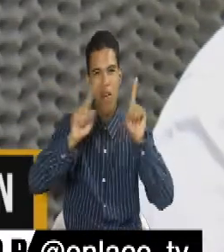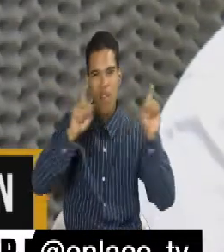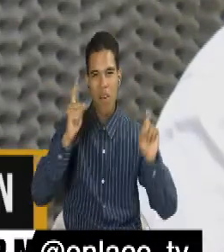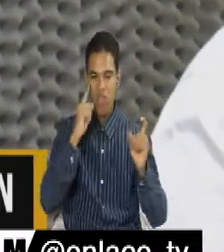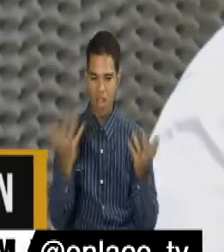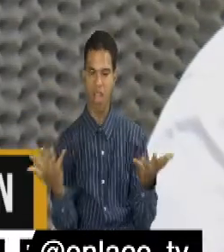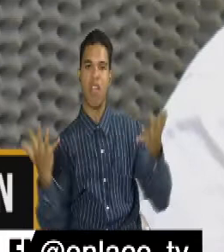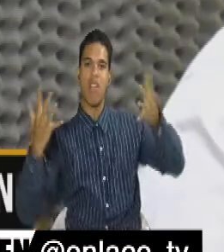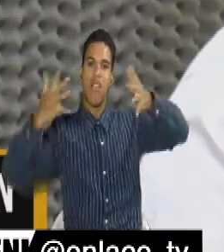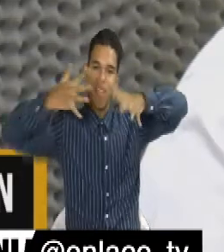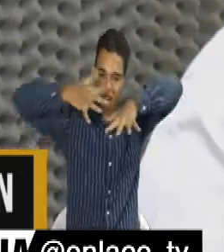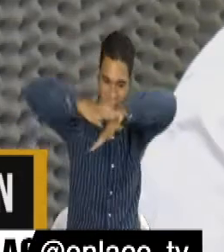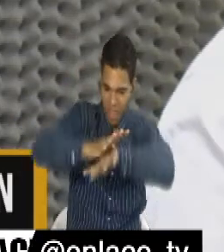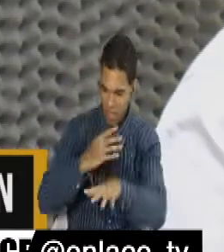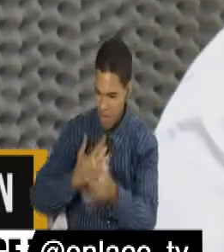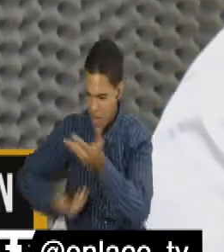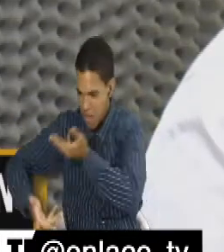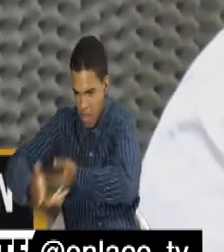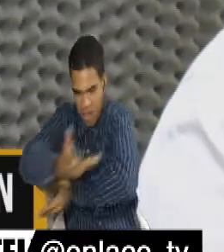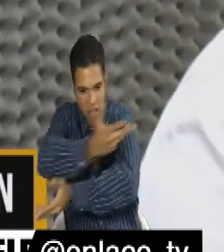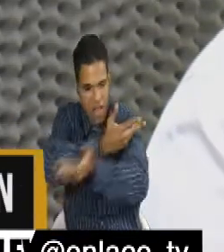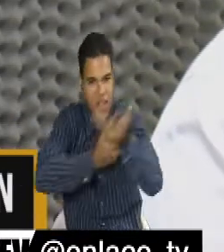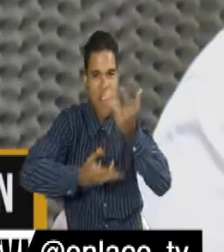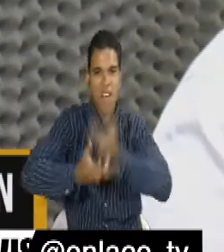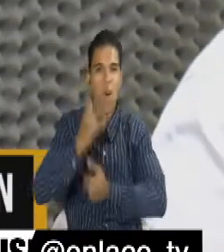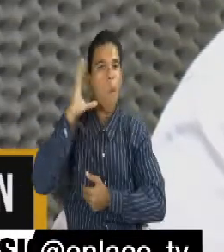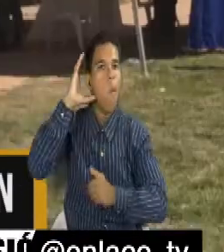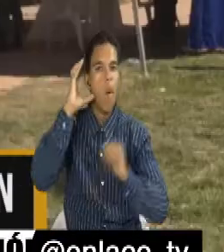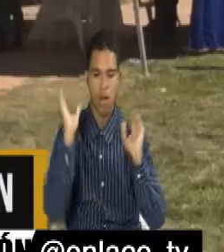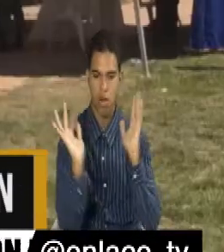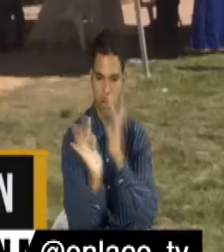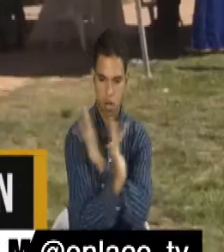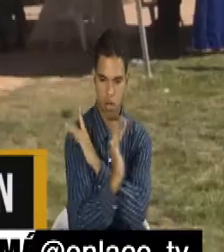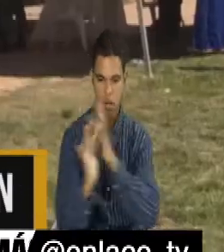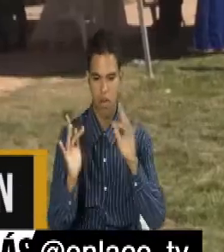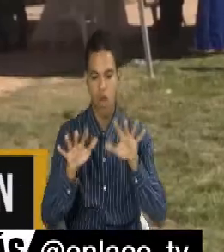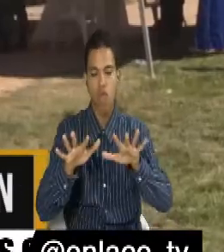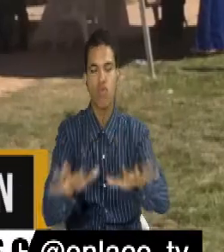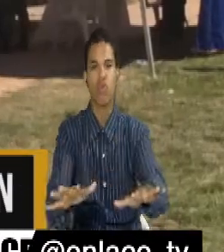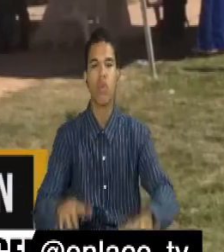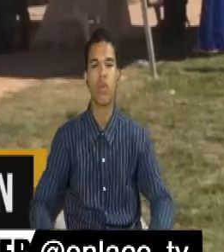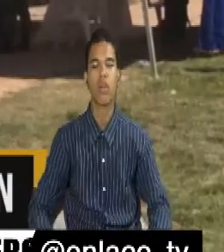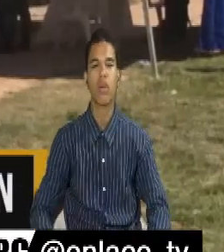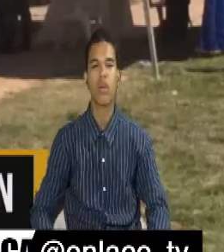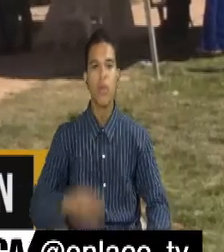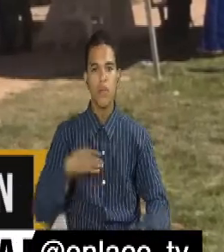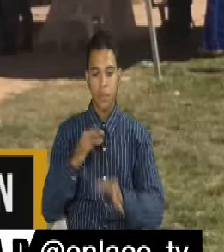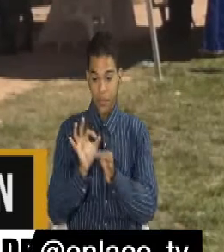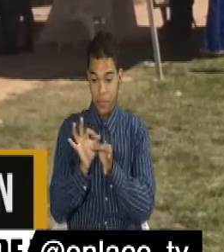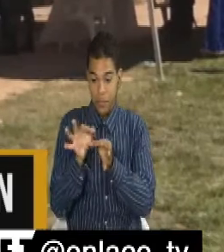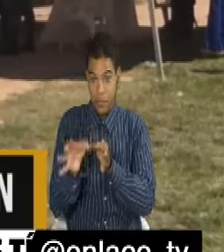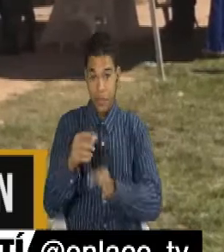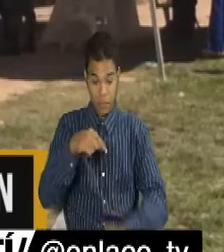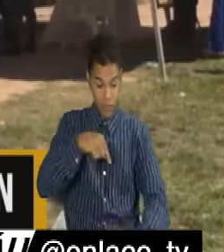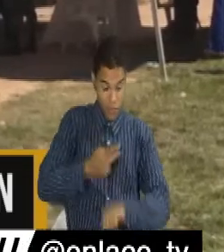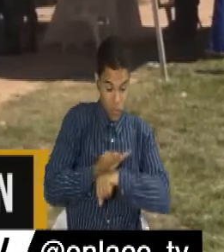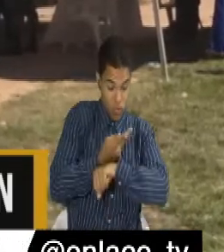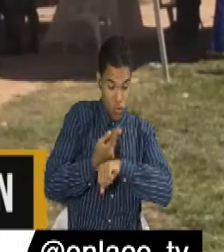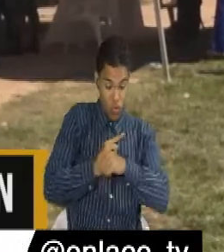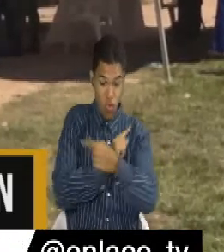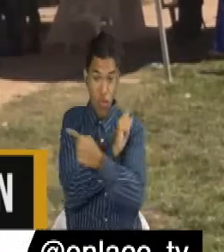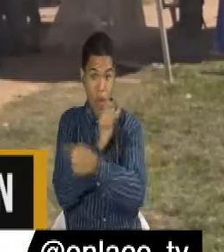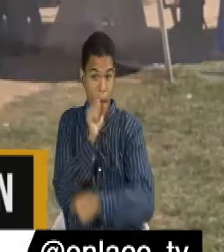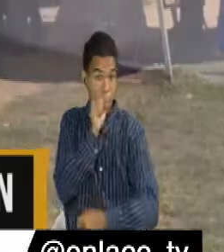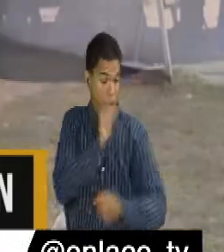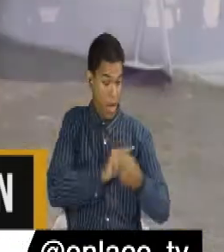integración con todos los habitantes del corregimiento de Ciénaga de Lopón. Esta zona rural, ubicada a 2 horas de Barranca Bermeja y cuya única